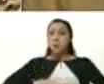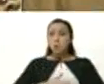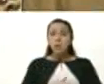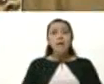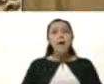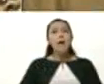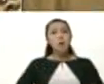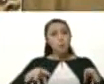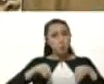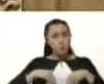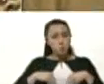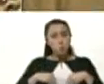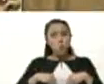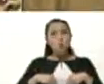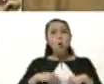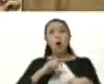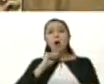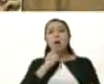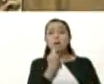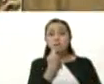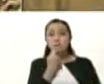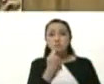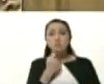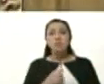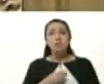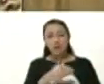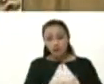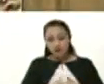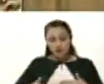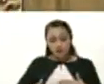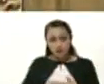confidente y nunca te va a contar el misterio de esas